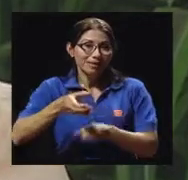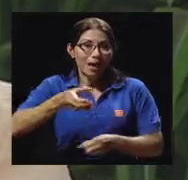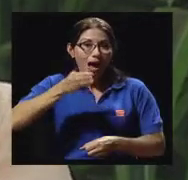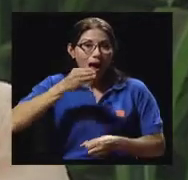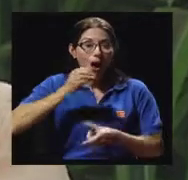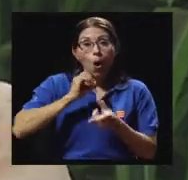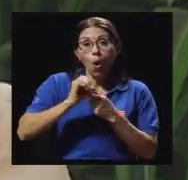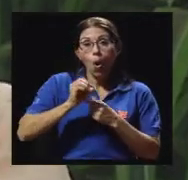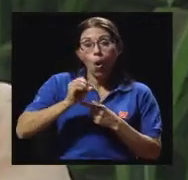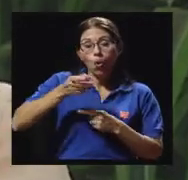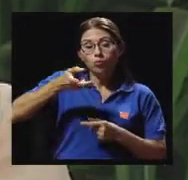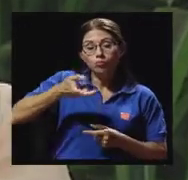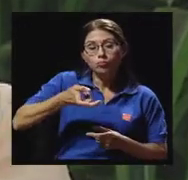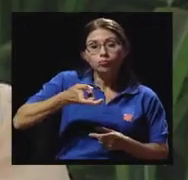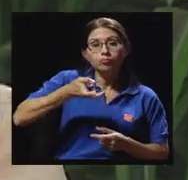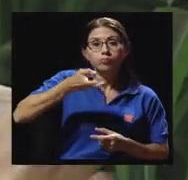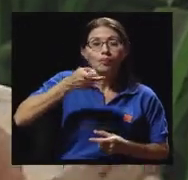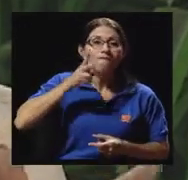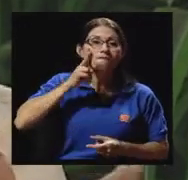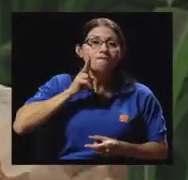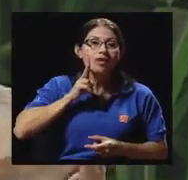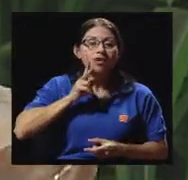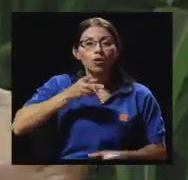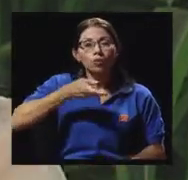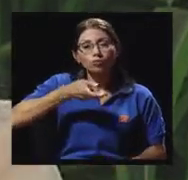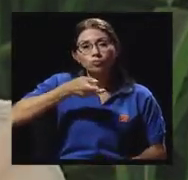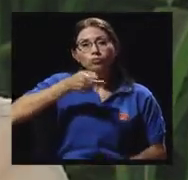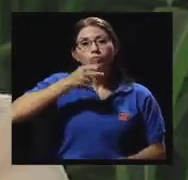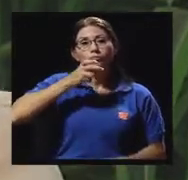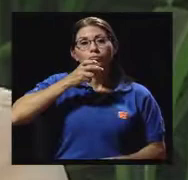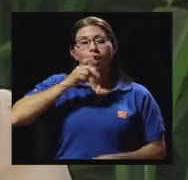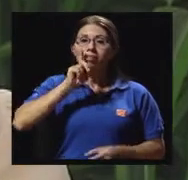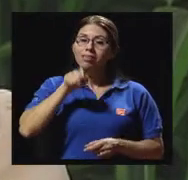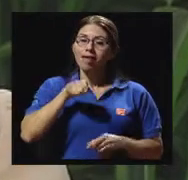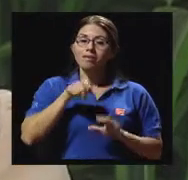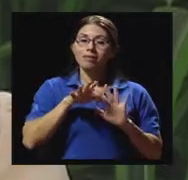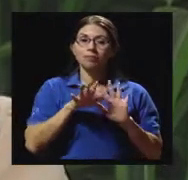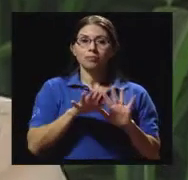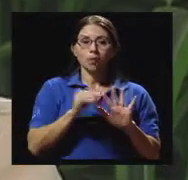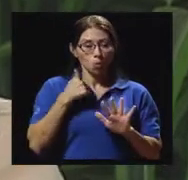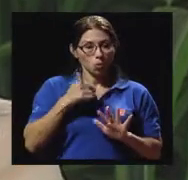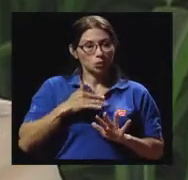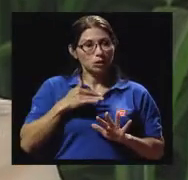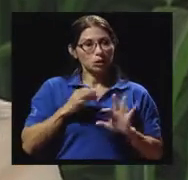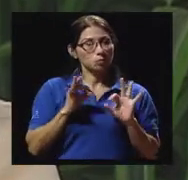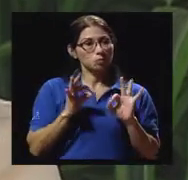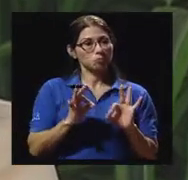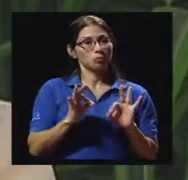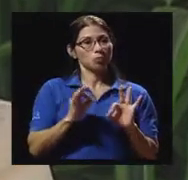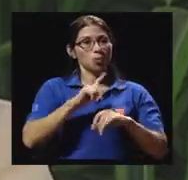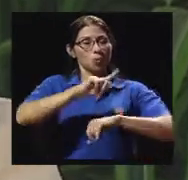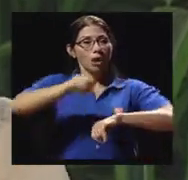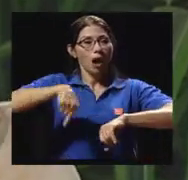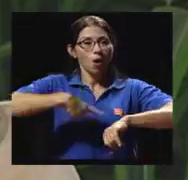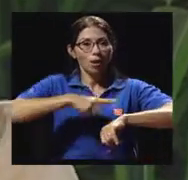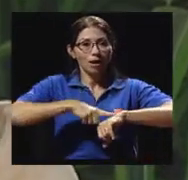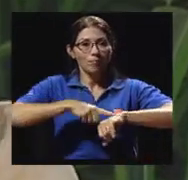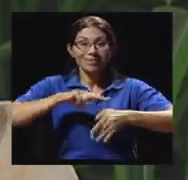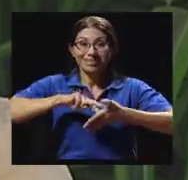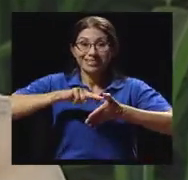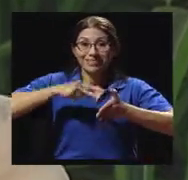o una copa de vino, debería de aguantar una hora. O sea, que uno debería de